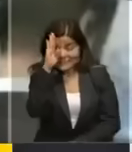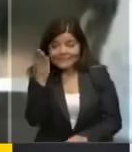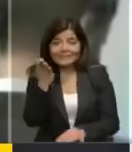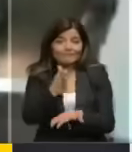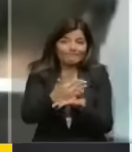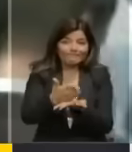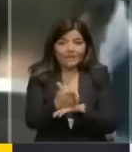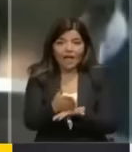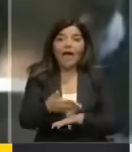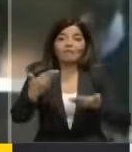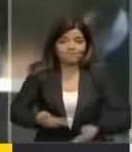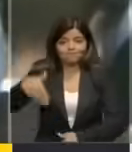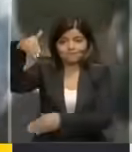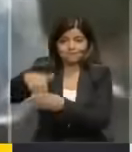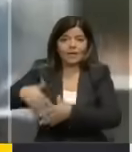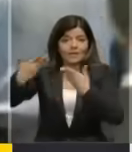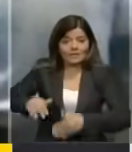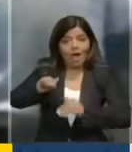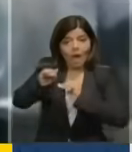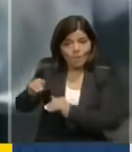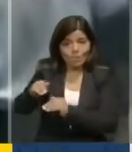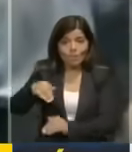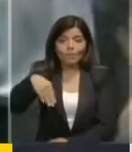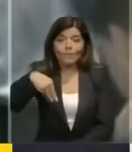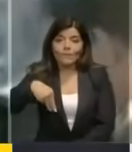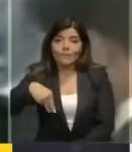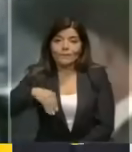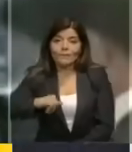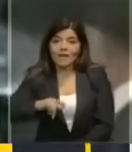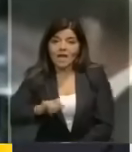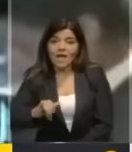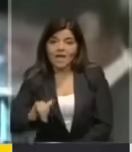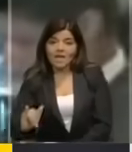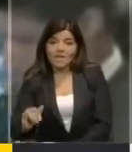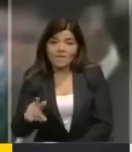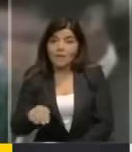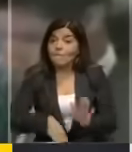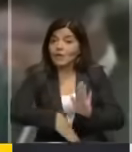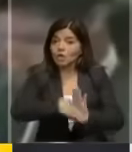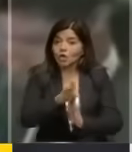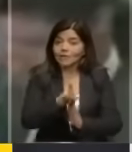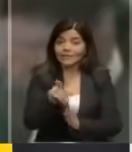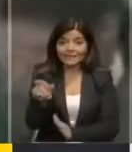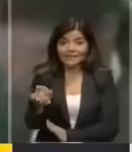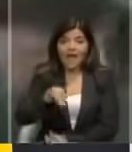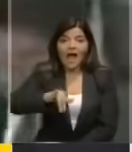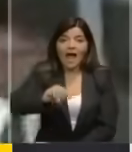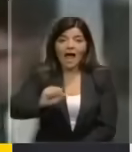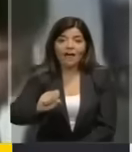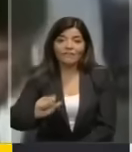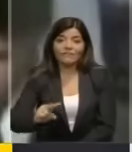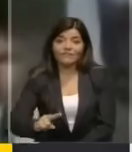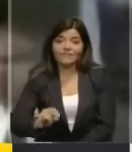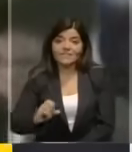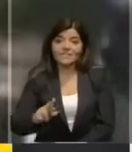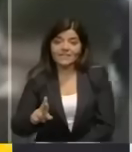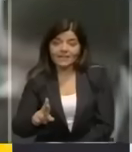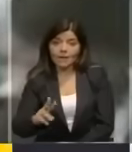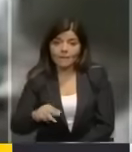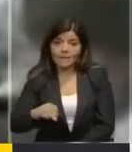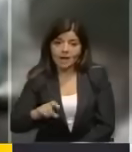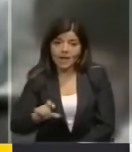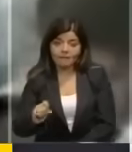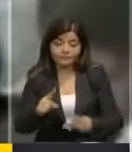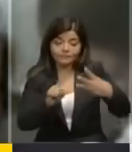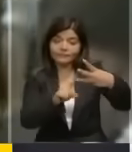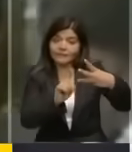Cuando fueron a la urna durante el día de hoy, depositaron su voto mayoritariamente por Javier Milei. La tercera clave que